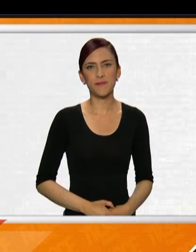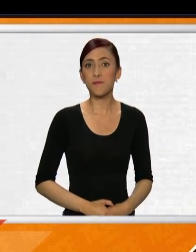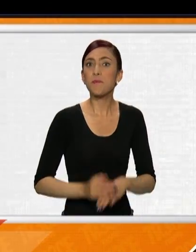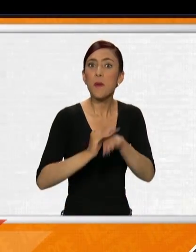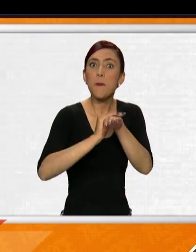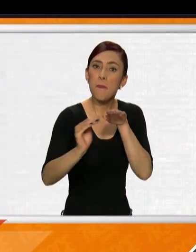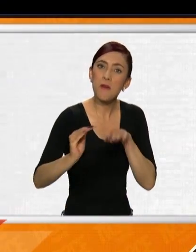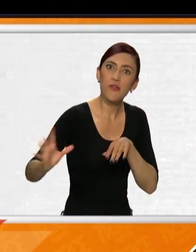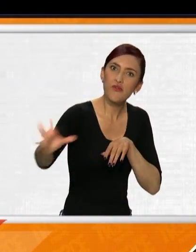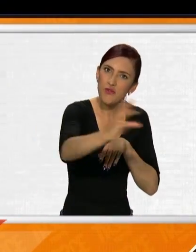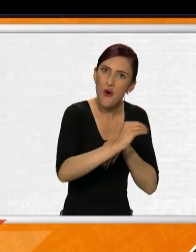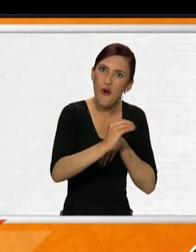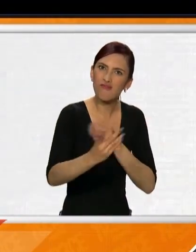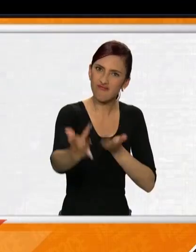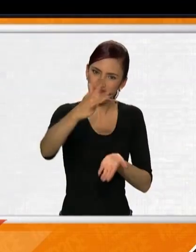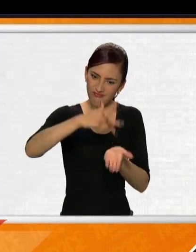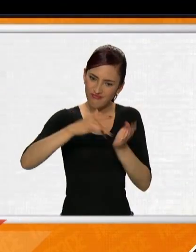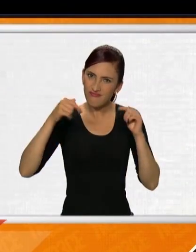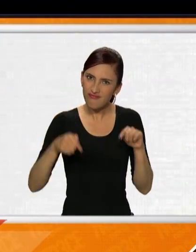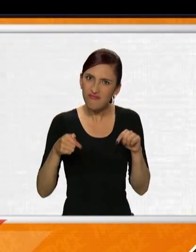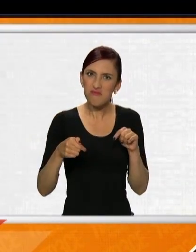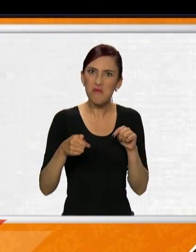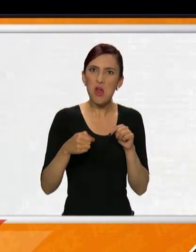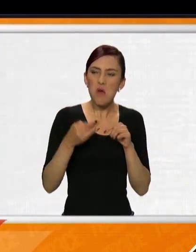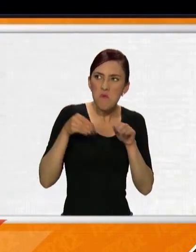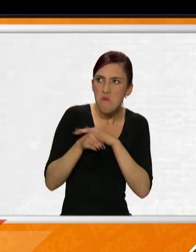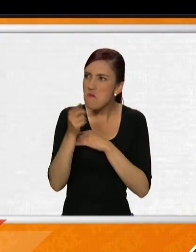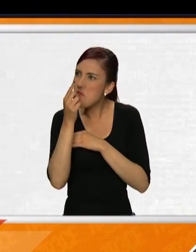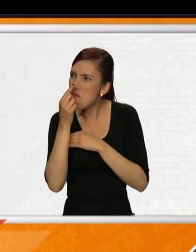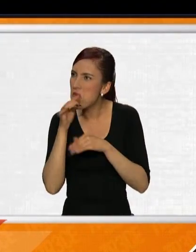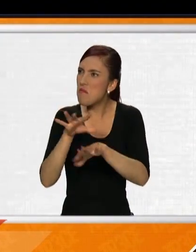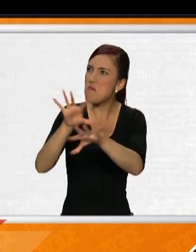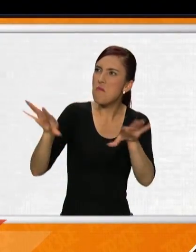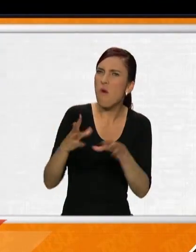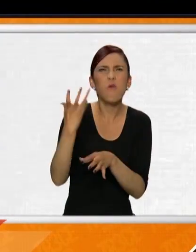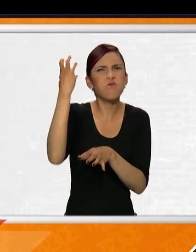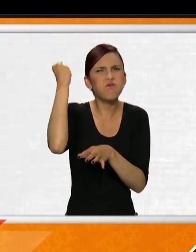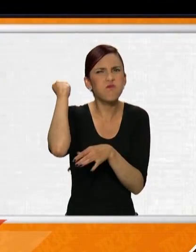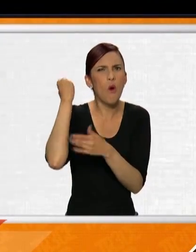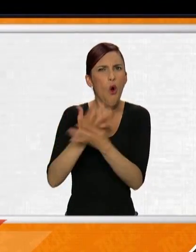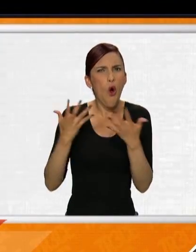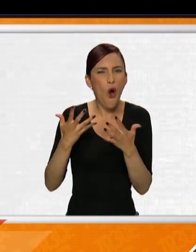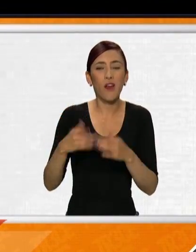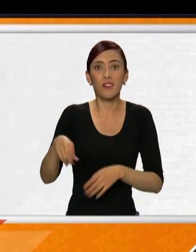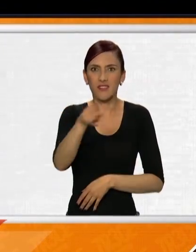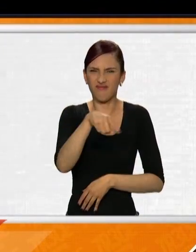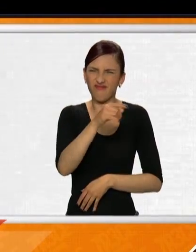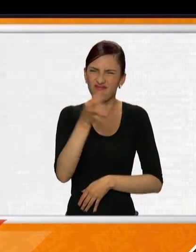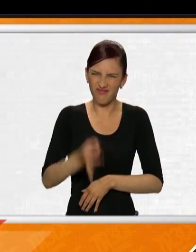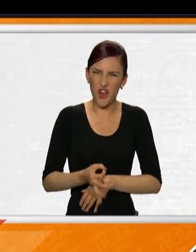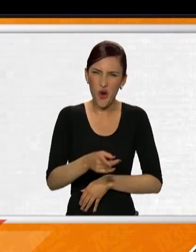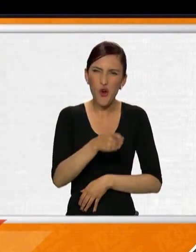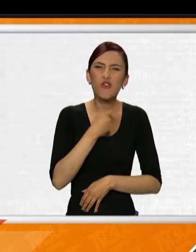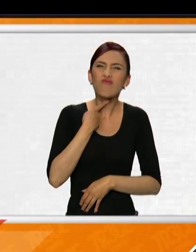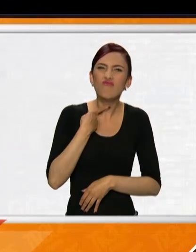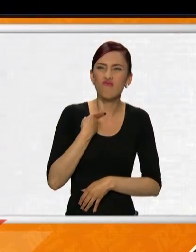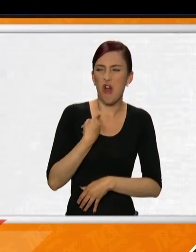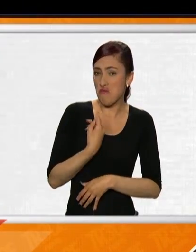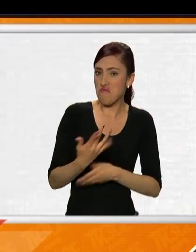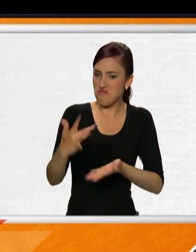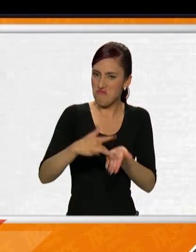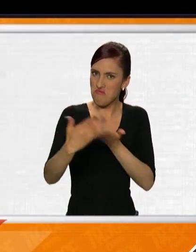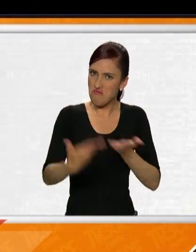Los invitaba a todos a que se acerquen aquí a participar en la aldea medieval. Y cualquier fanático de la historia es más que bienvenido